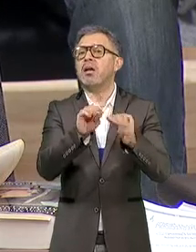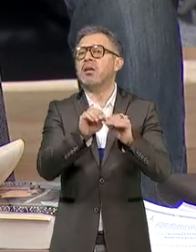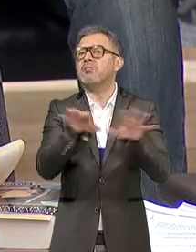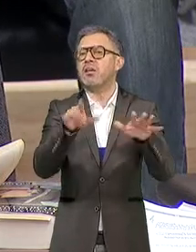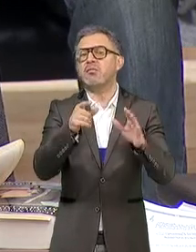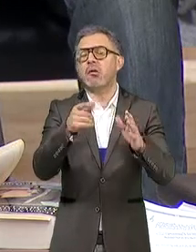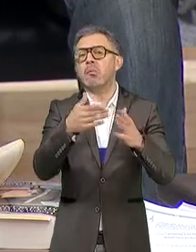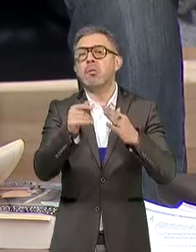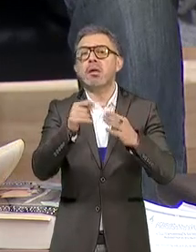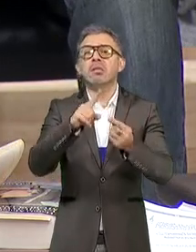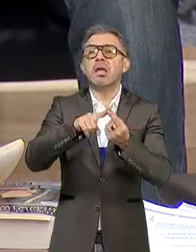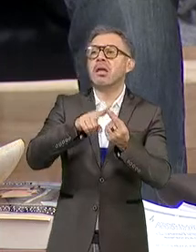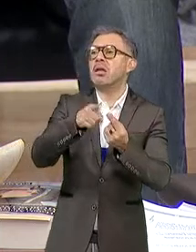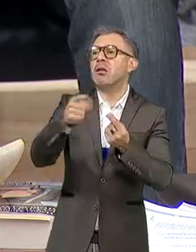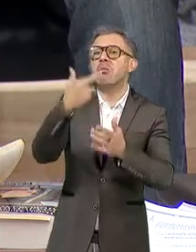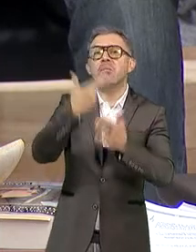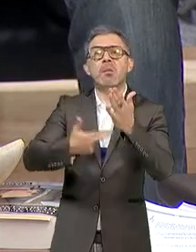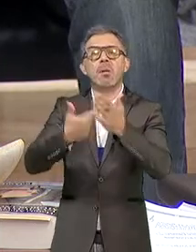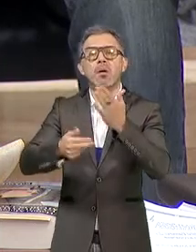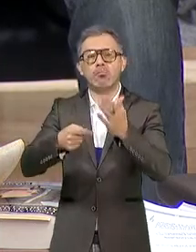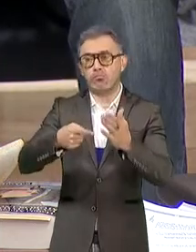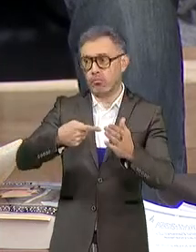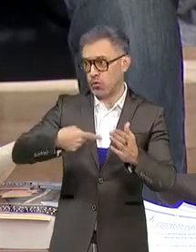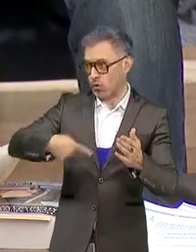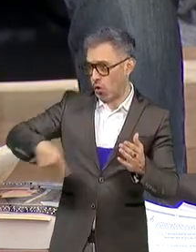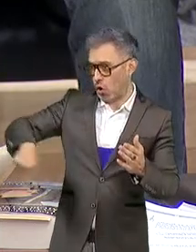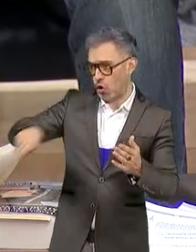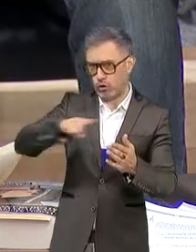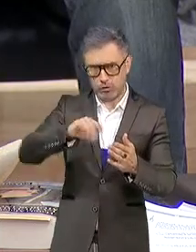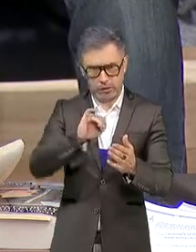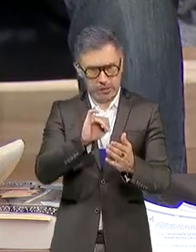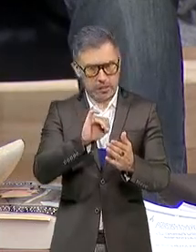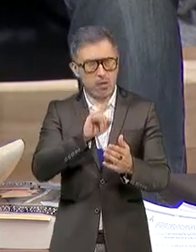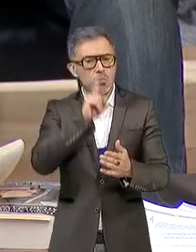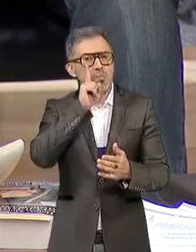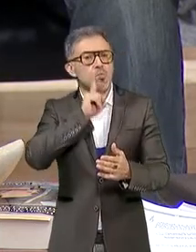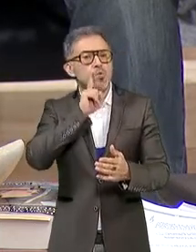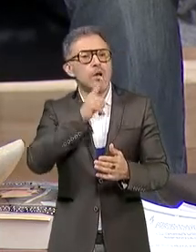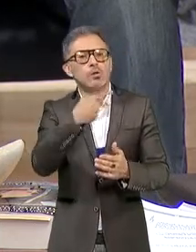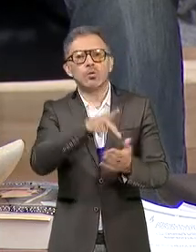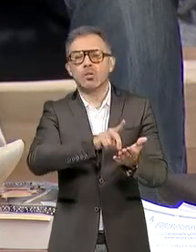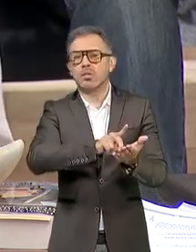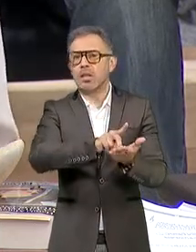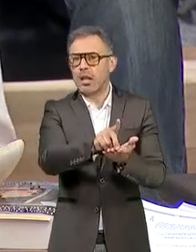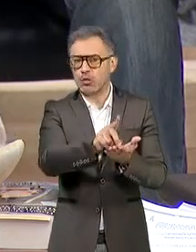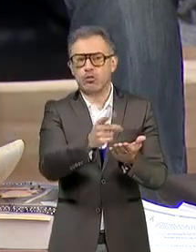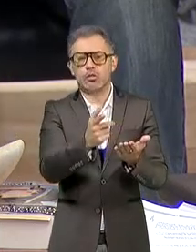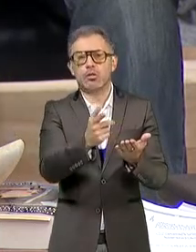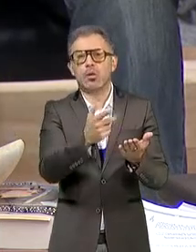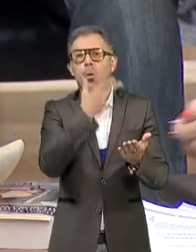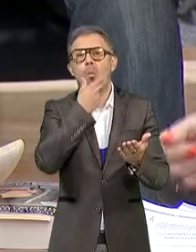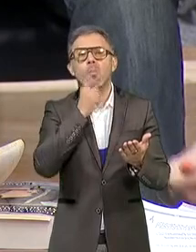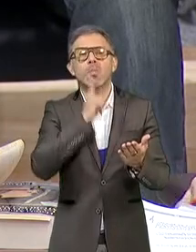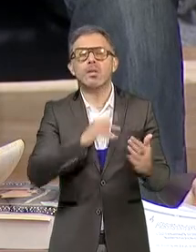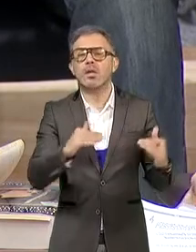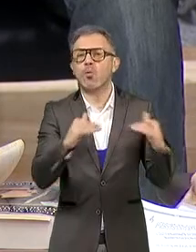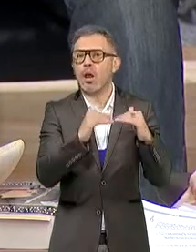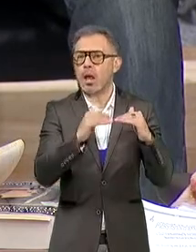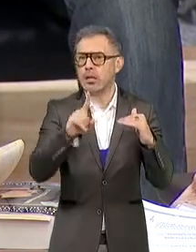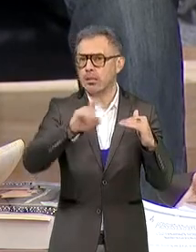tanto porque aquí todos estamos a favor del respeto a los derechos de las mujeres y de la igualdad y de la equidad